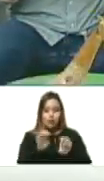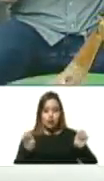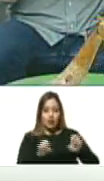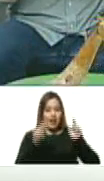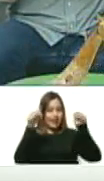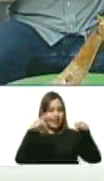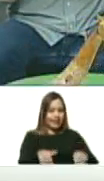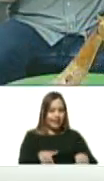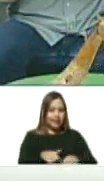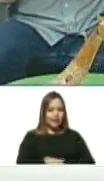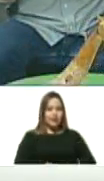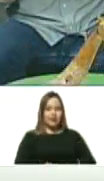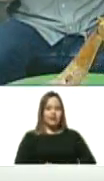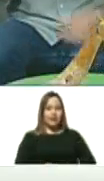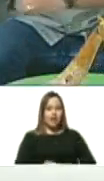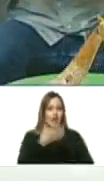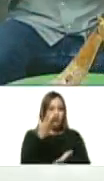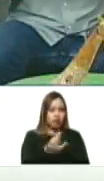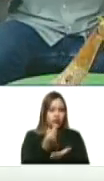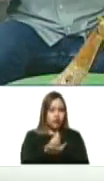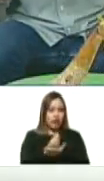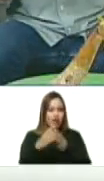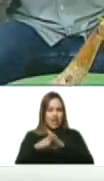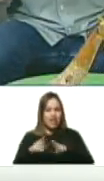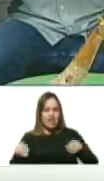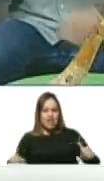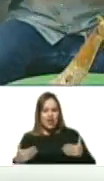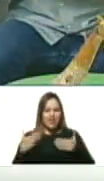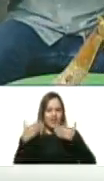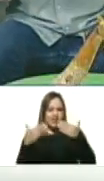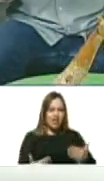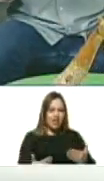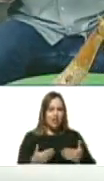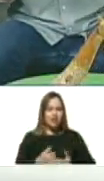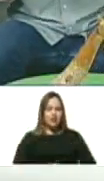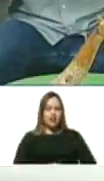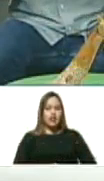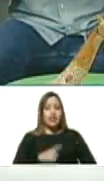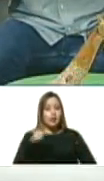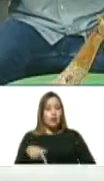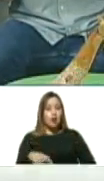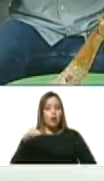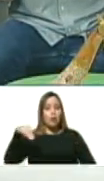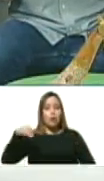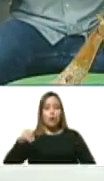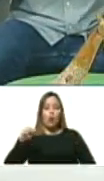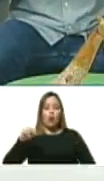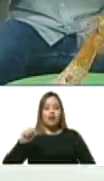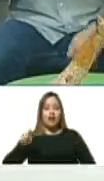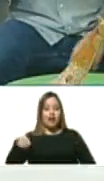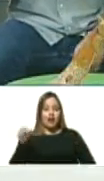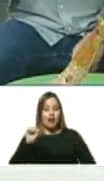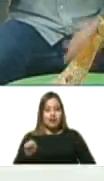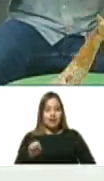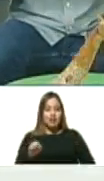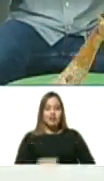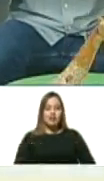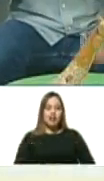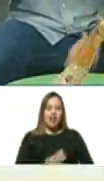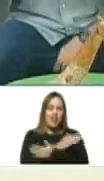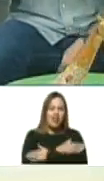aquí, desde la Sultana del Guarapiche, de la tierra de la avanzadora, de José Tadeo Monagas, un abrazo solidario a todo ese gran equipo,